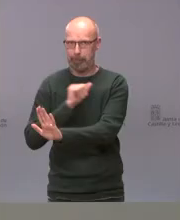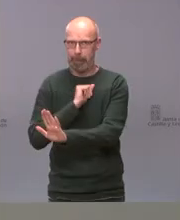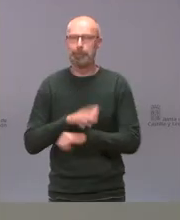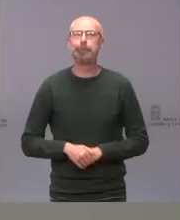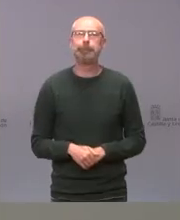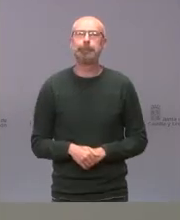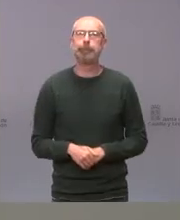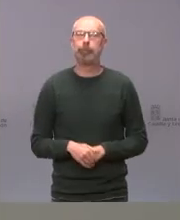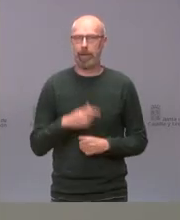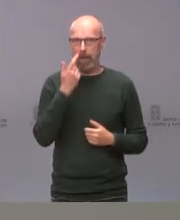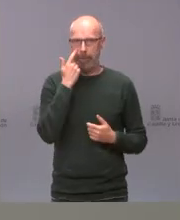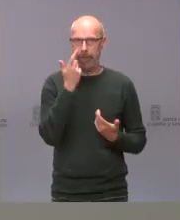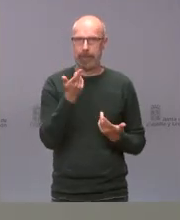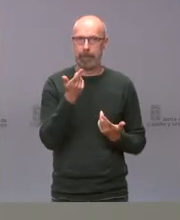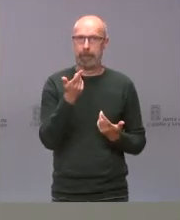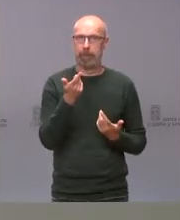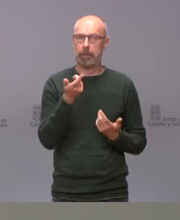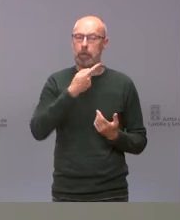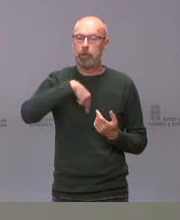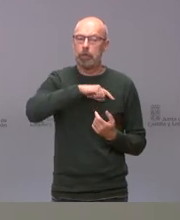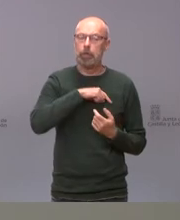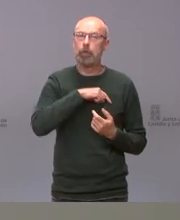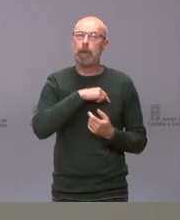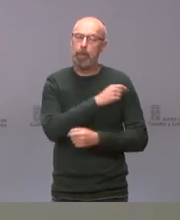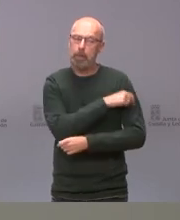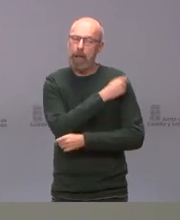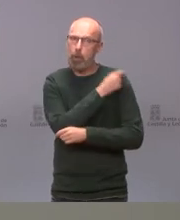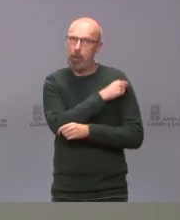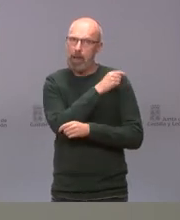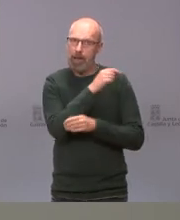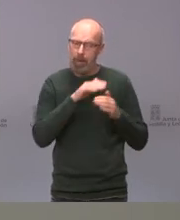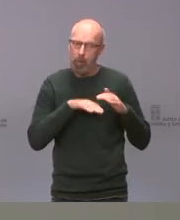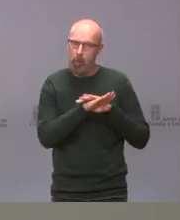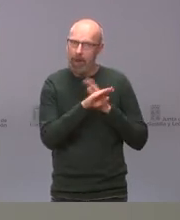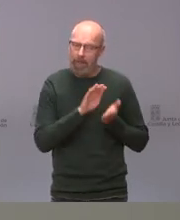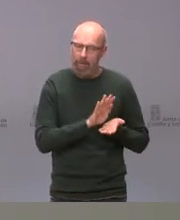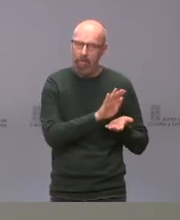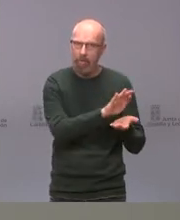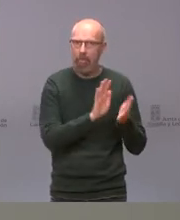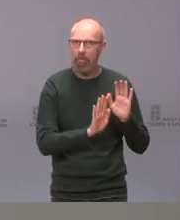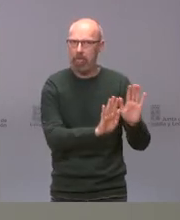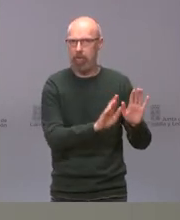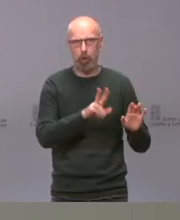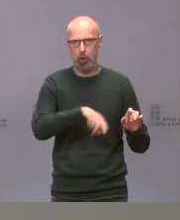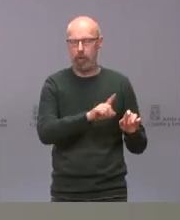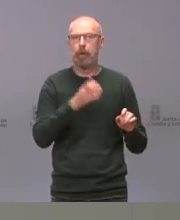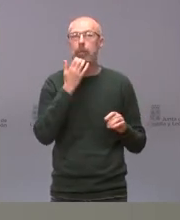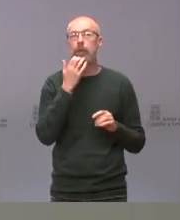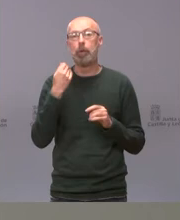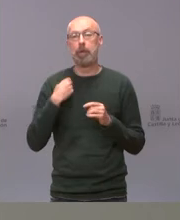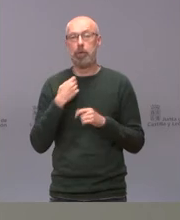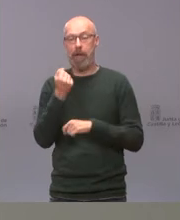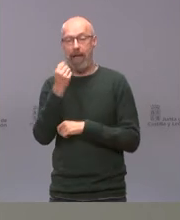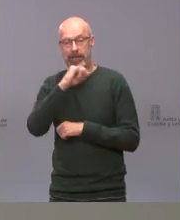Bueno, vamos a ver, no tenemos paralizadas vacunas. Lo que sí que tenemos es que vacunar con AstraZeneca de los 60 a los